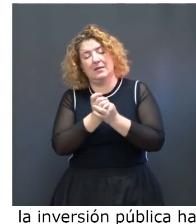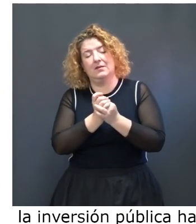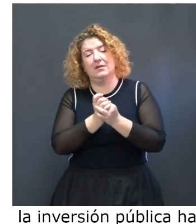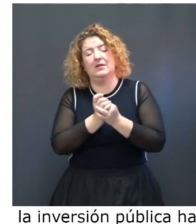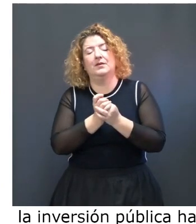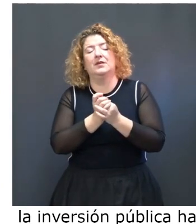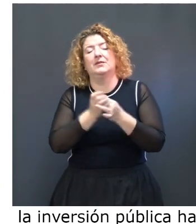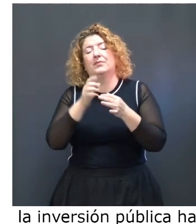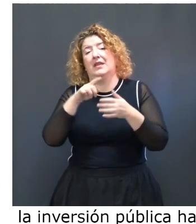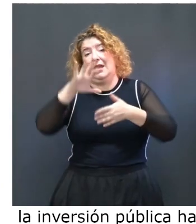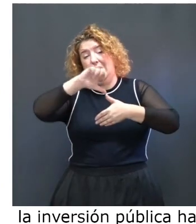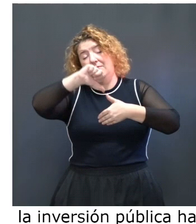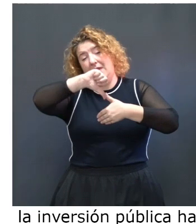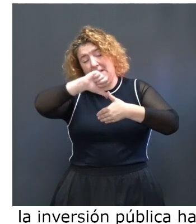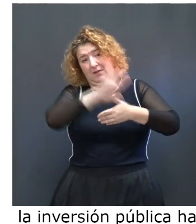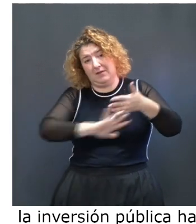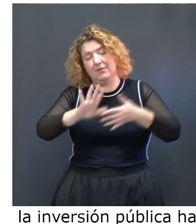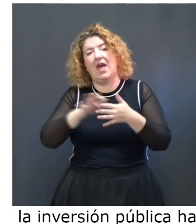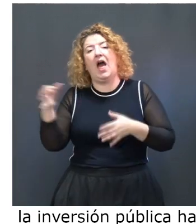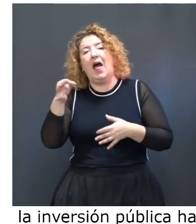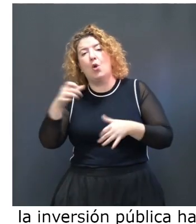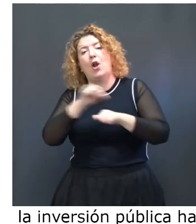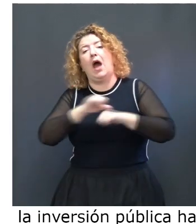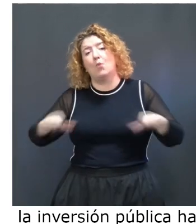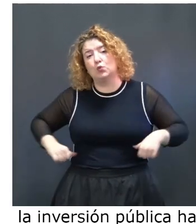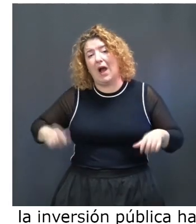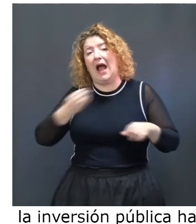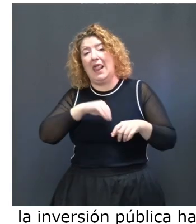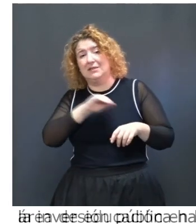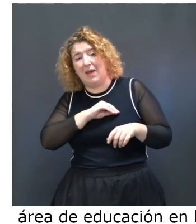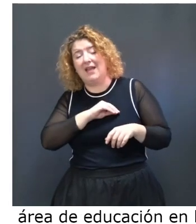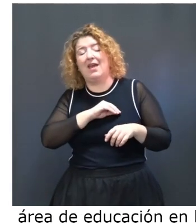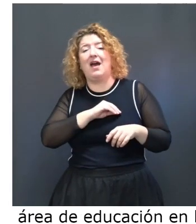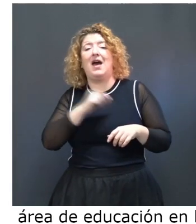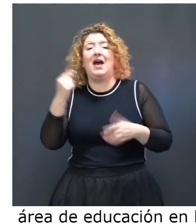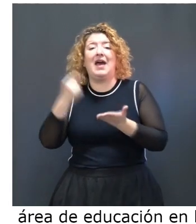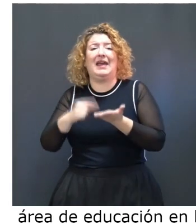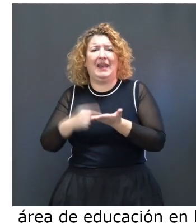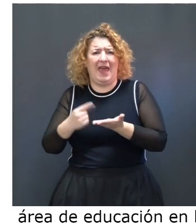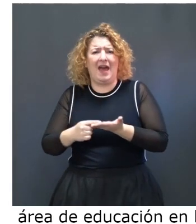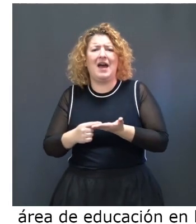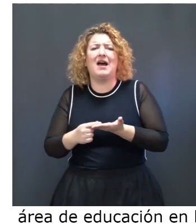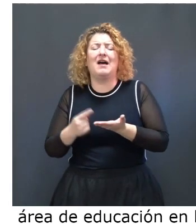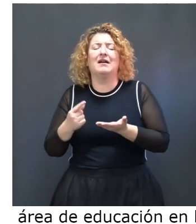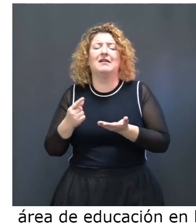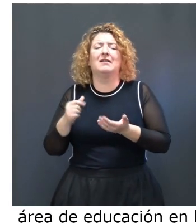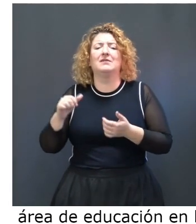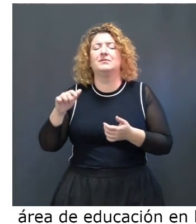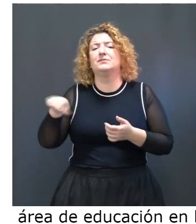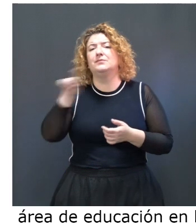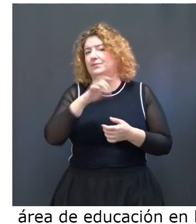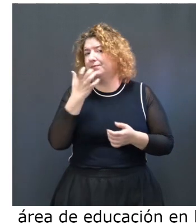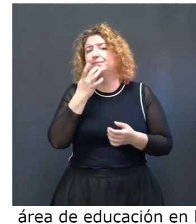esta parte de Andorra, Portugal, España, Guinea Ecuatorial, la inversión pública ha disminuido